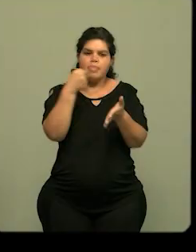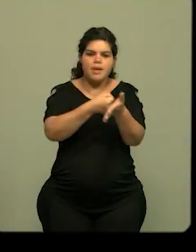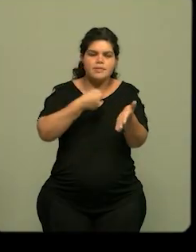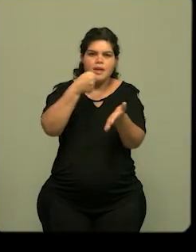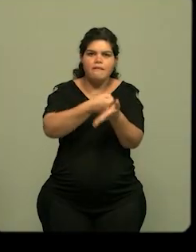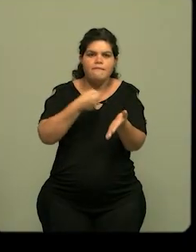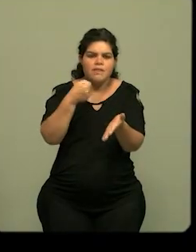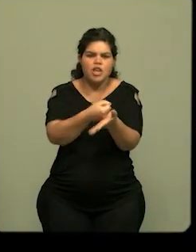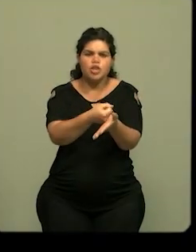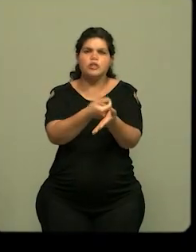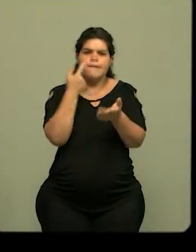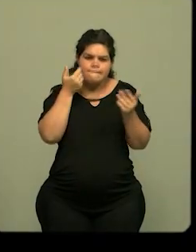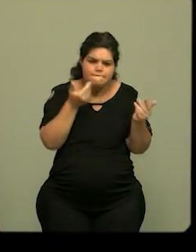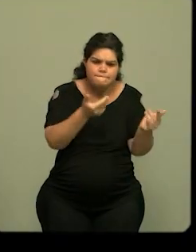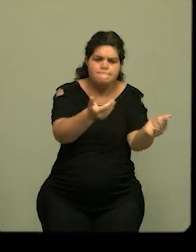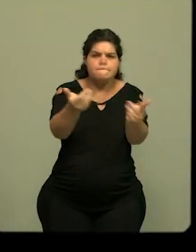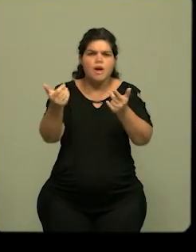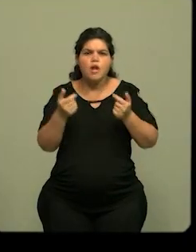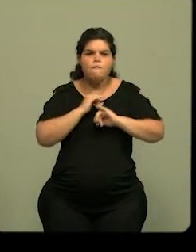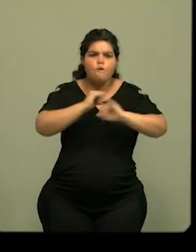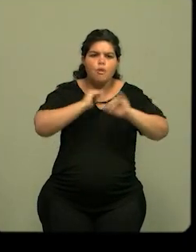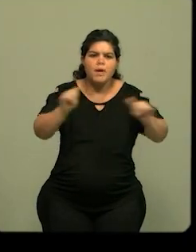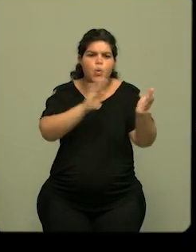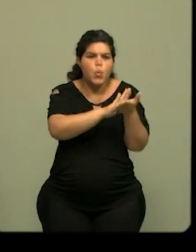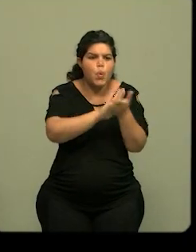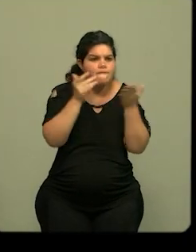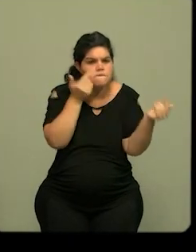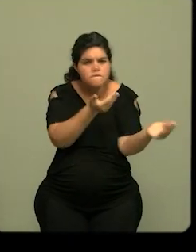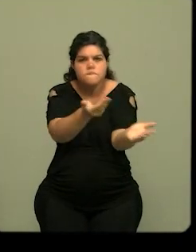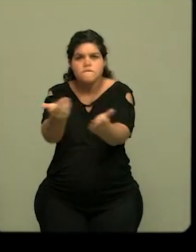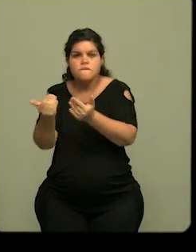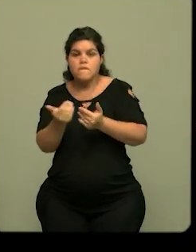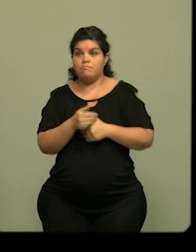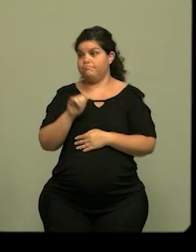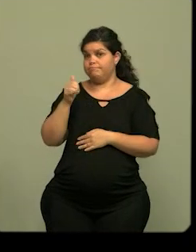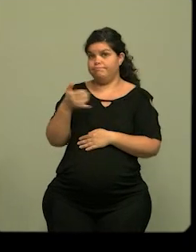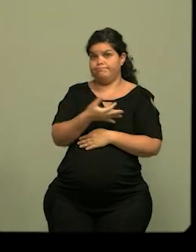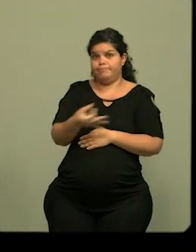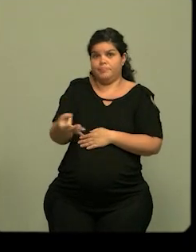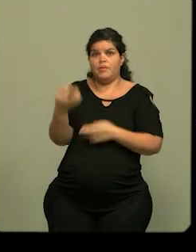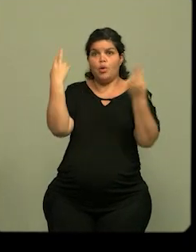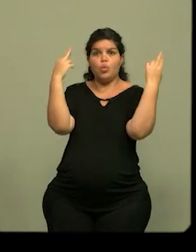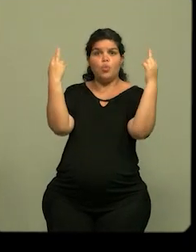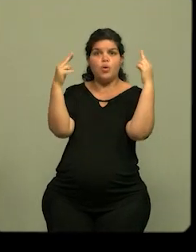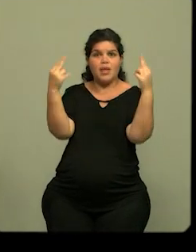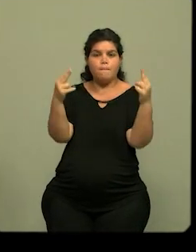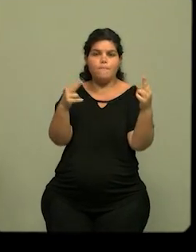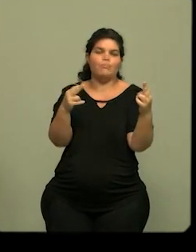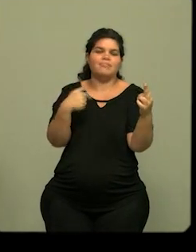cómo abordamos el turismo, ¿no? Sí, exactamente. El turismo es un fenómeno dinámico, es un fenómeno